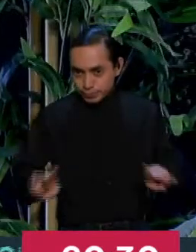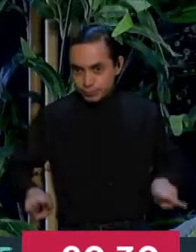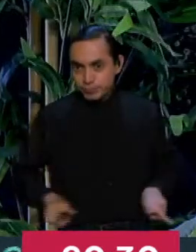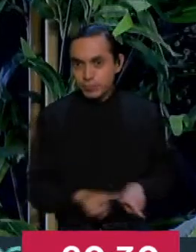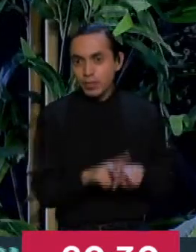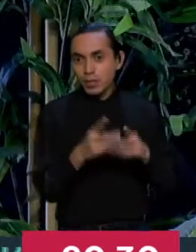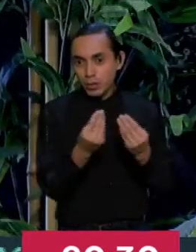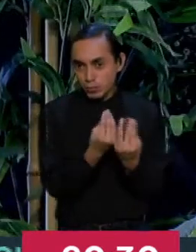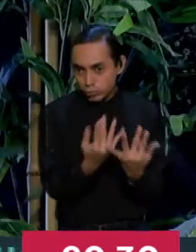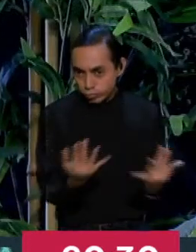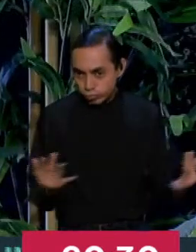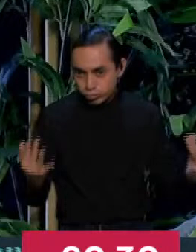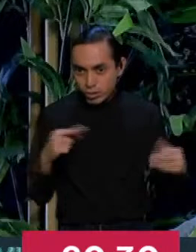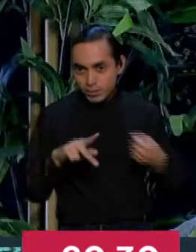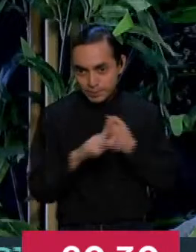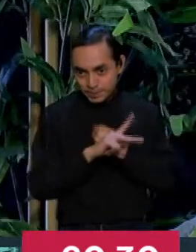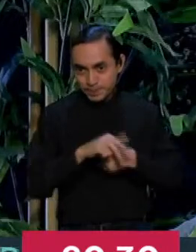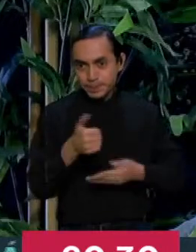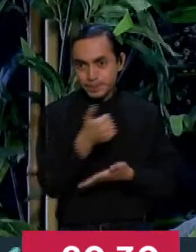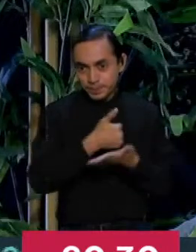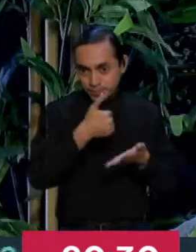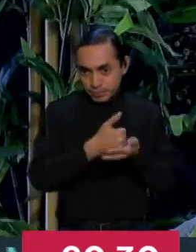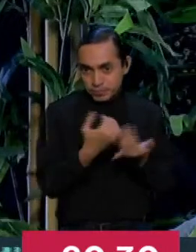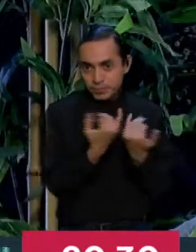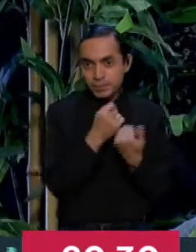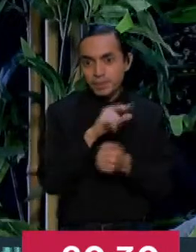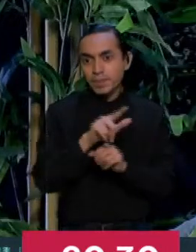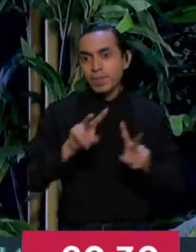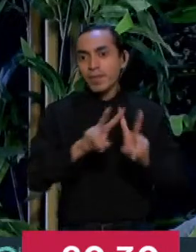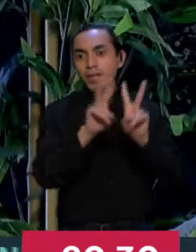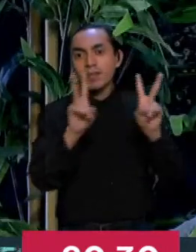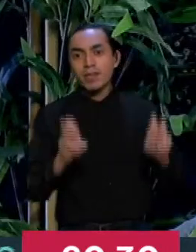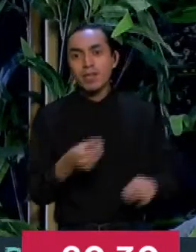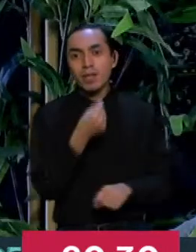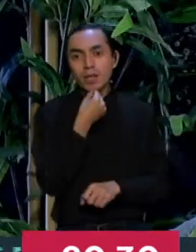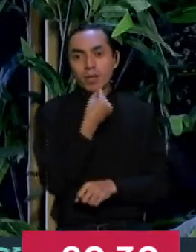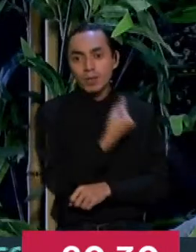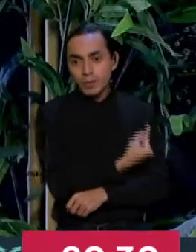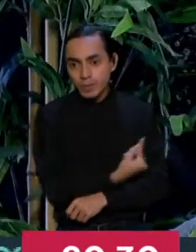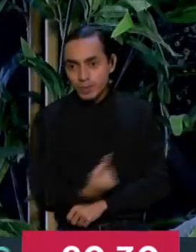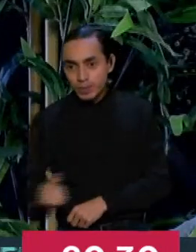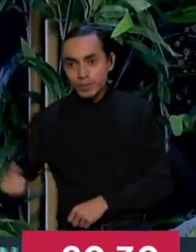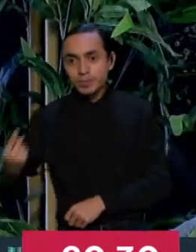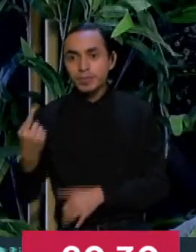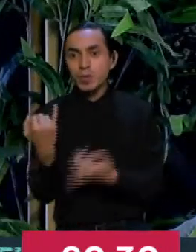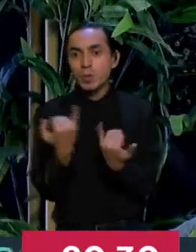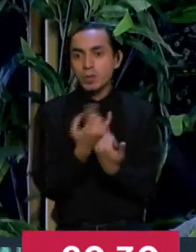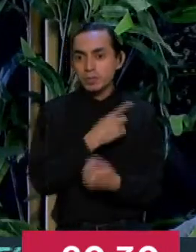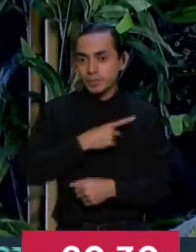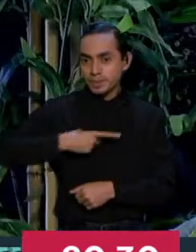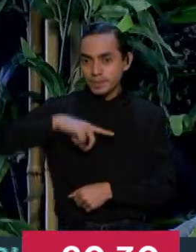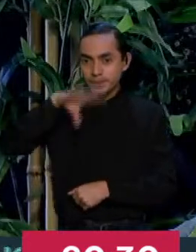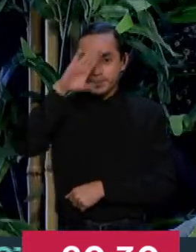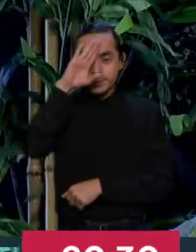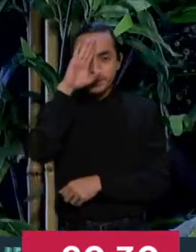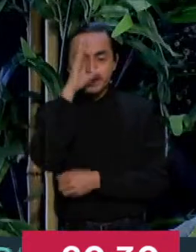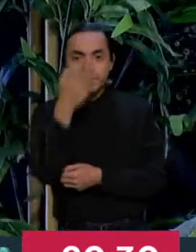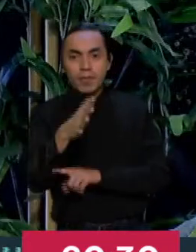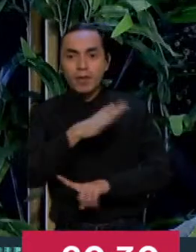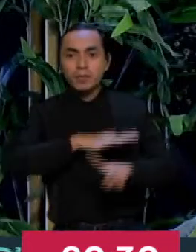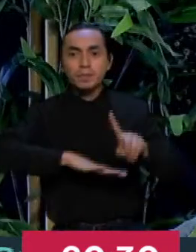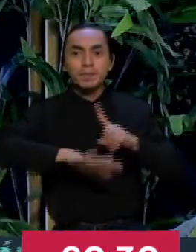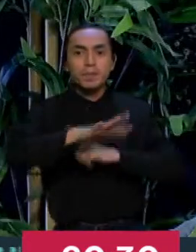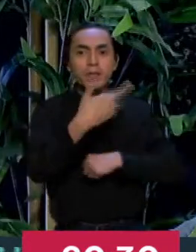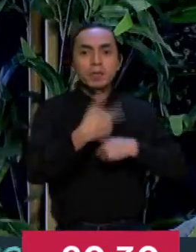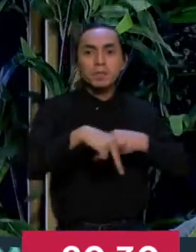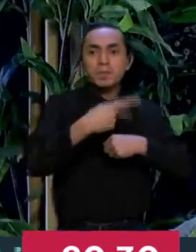nuestro país y en nuestra ciudad, y eso es precisamente el tema de las infancias y sobre todo también pensar a qué tipos de riesgos están